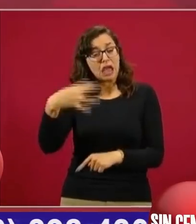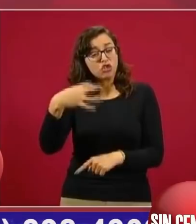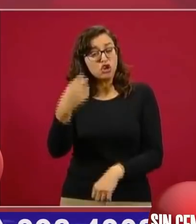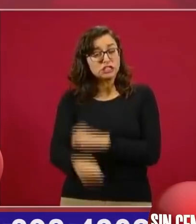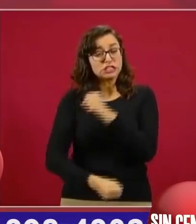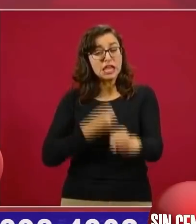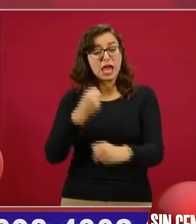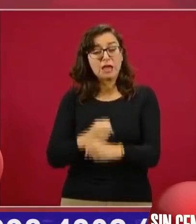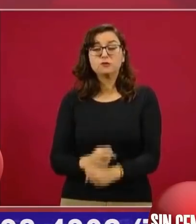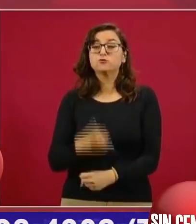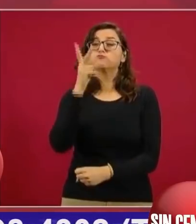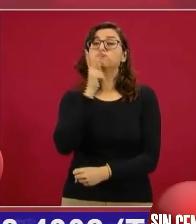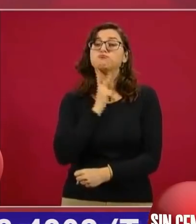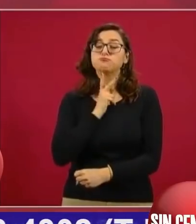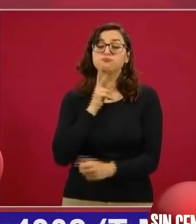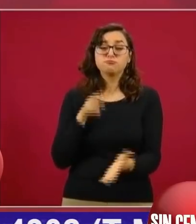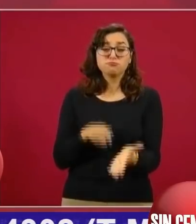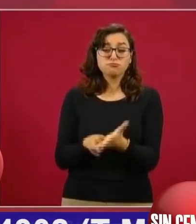caída